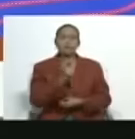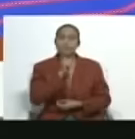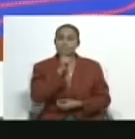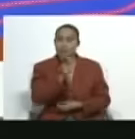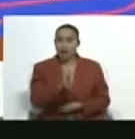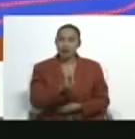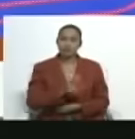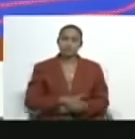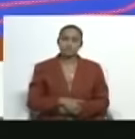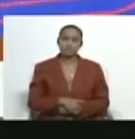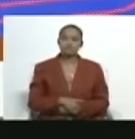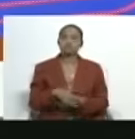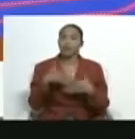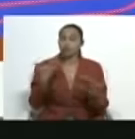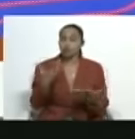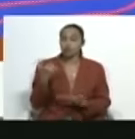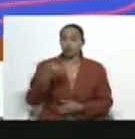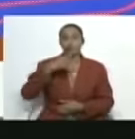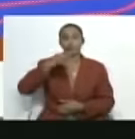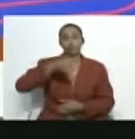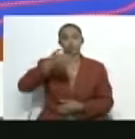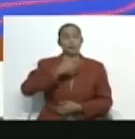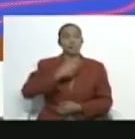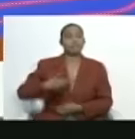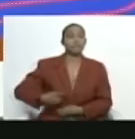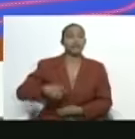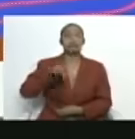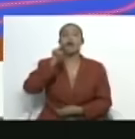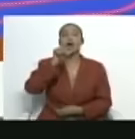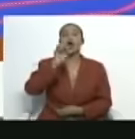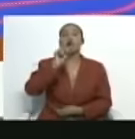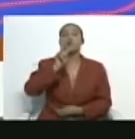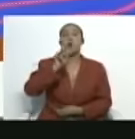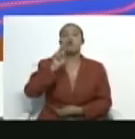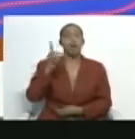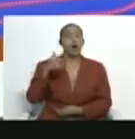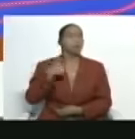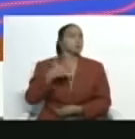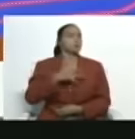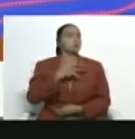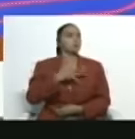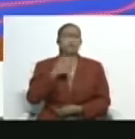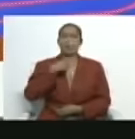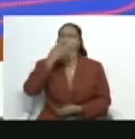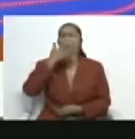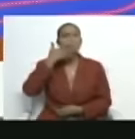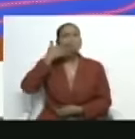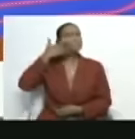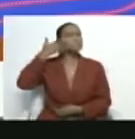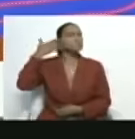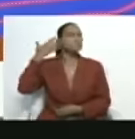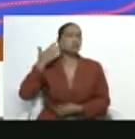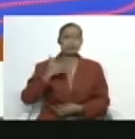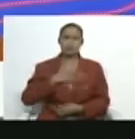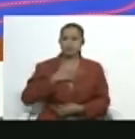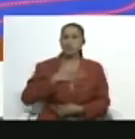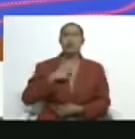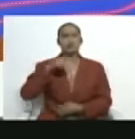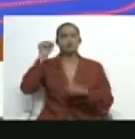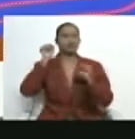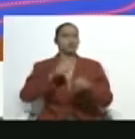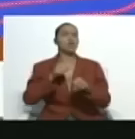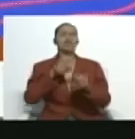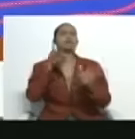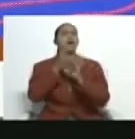declaraciones del presidente noboa diciendo que é se siente orgulloso de haber asaltado la